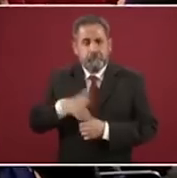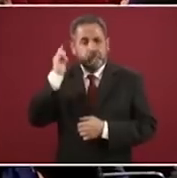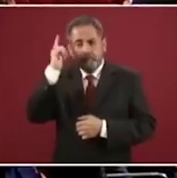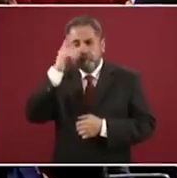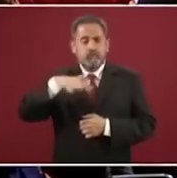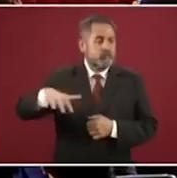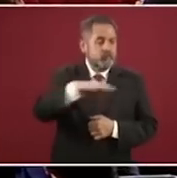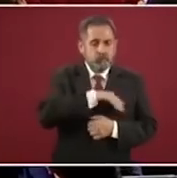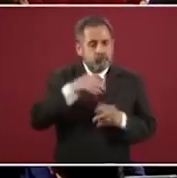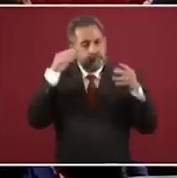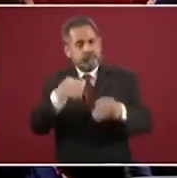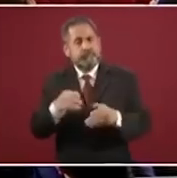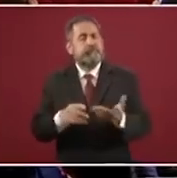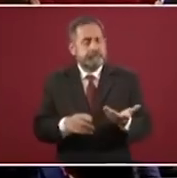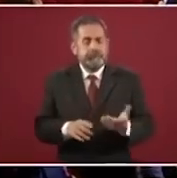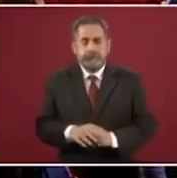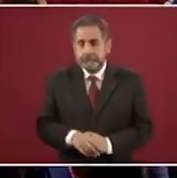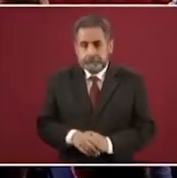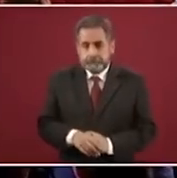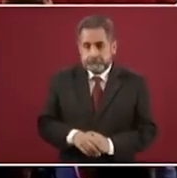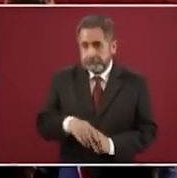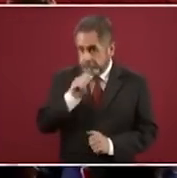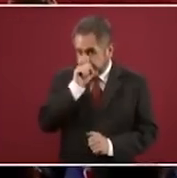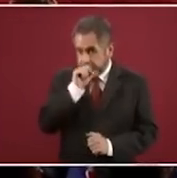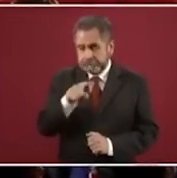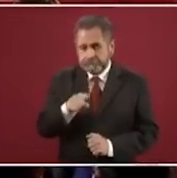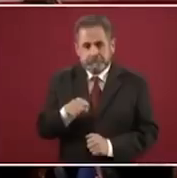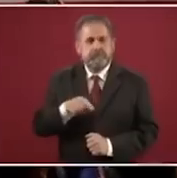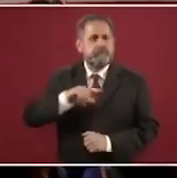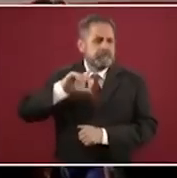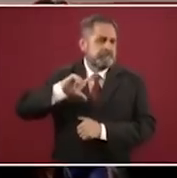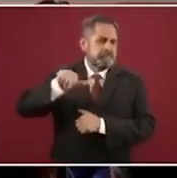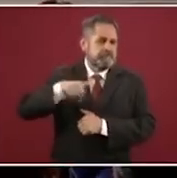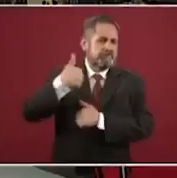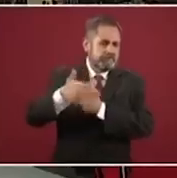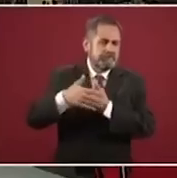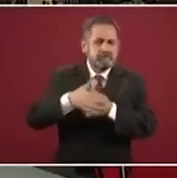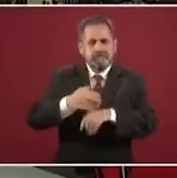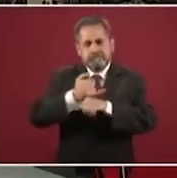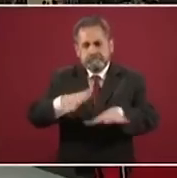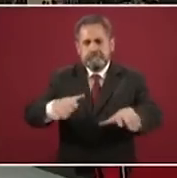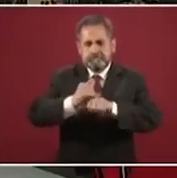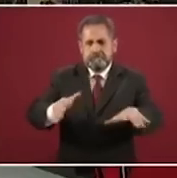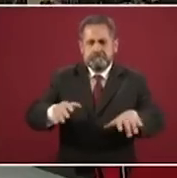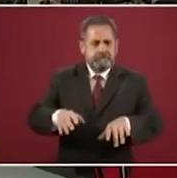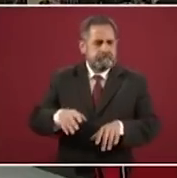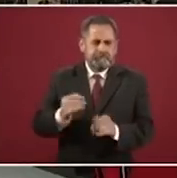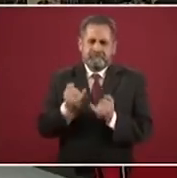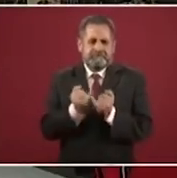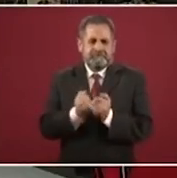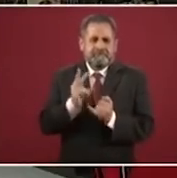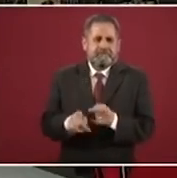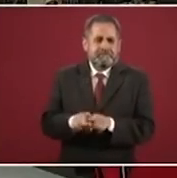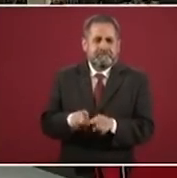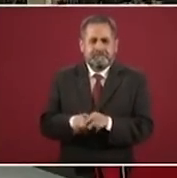todos, y vamos a seguirles informando, así como informamos